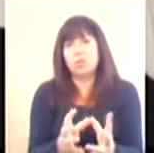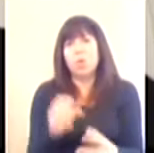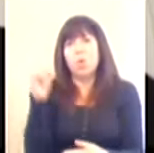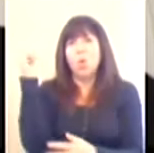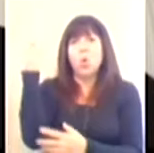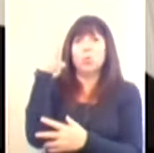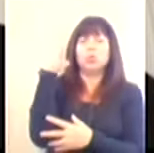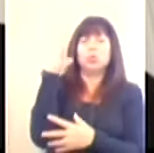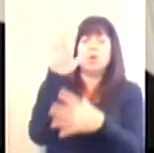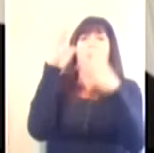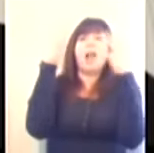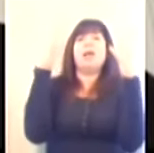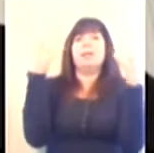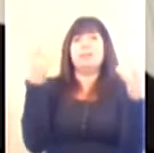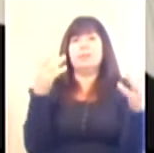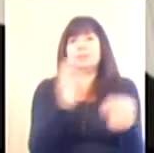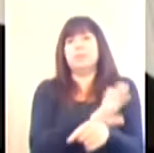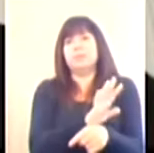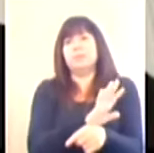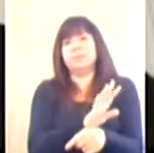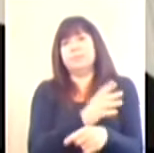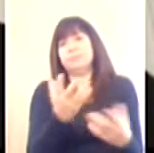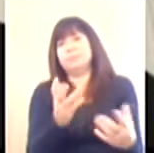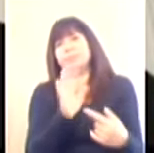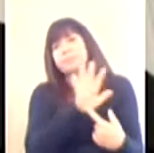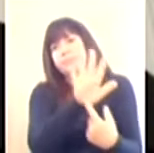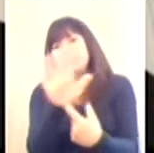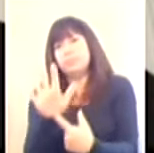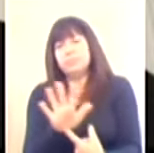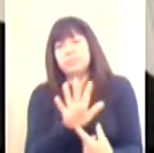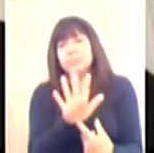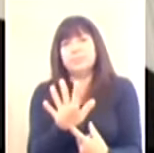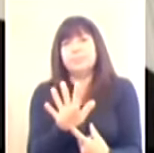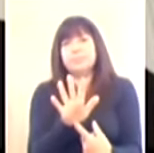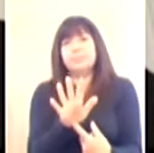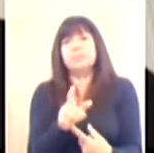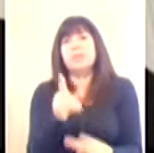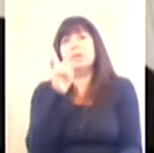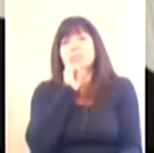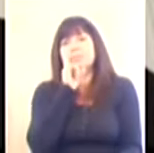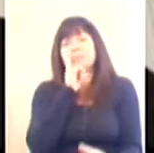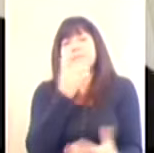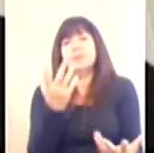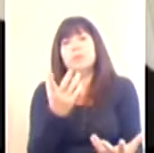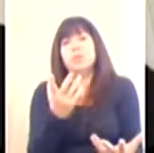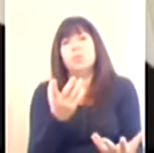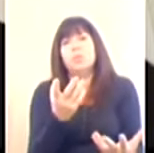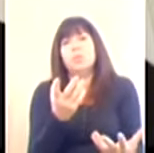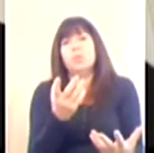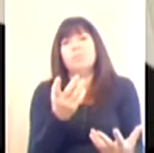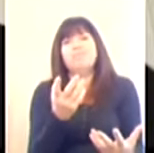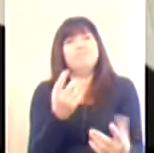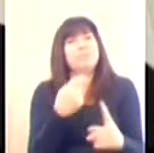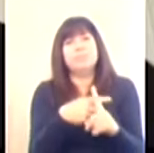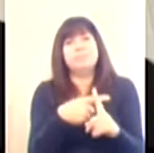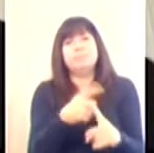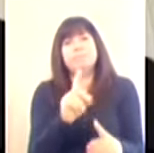pandemia, a mi modo de ver las cosas al menos, me hace tener una nota no tan positiva.